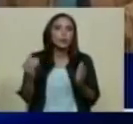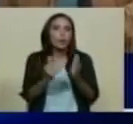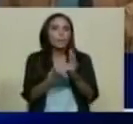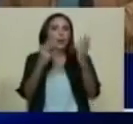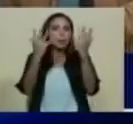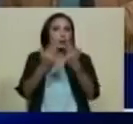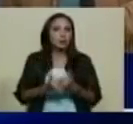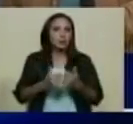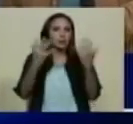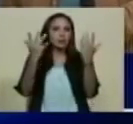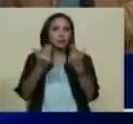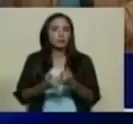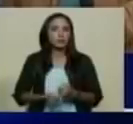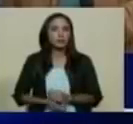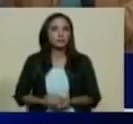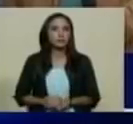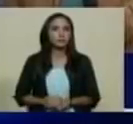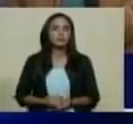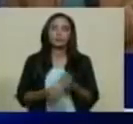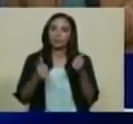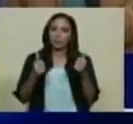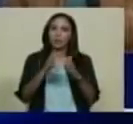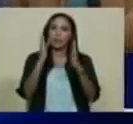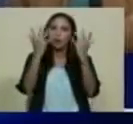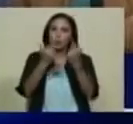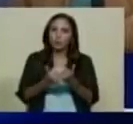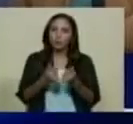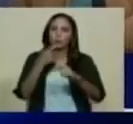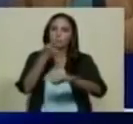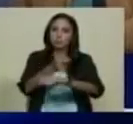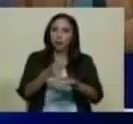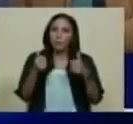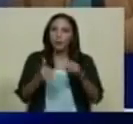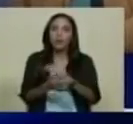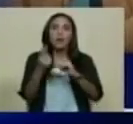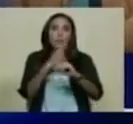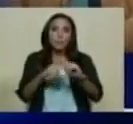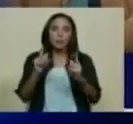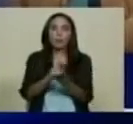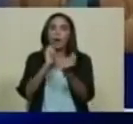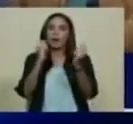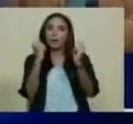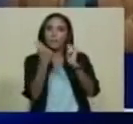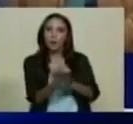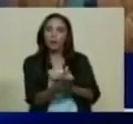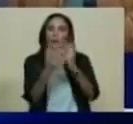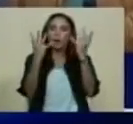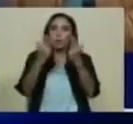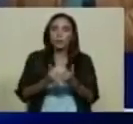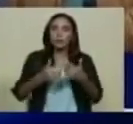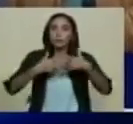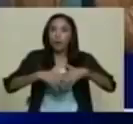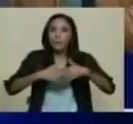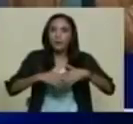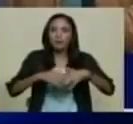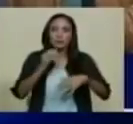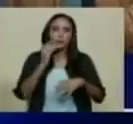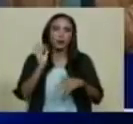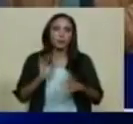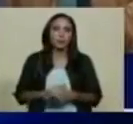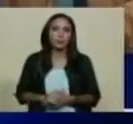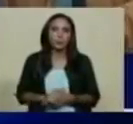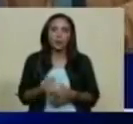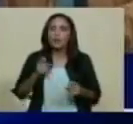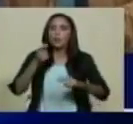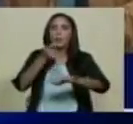administradores. Está bien, pero hagamos una reformulación de la carrera de administración de empresa. Pues estamos